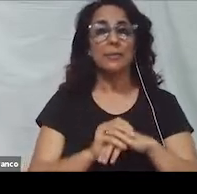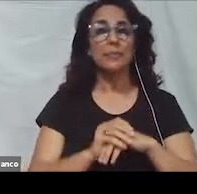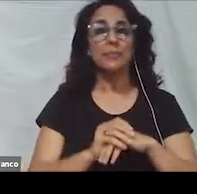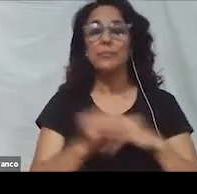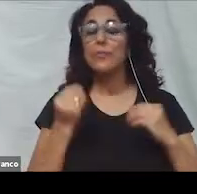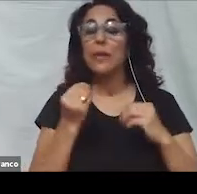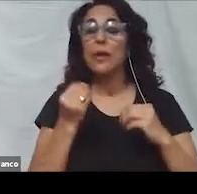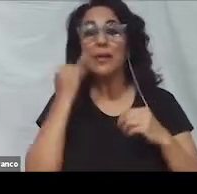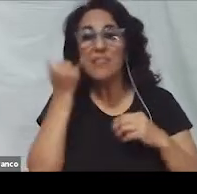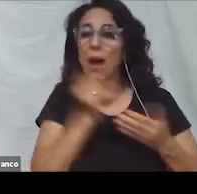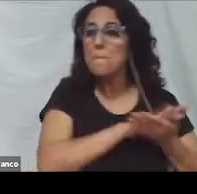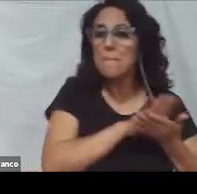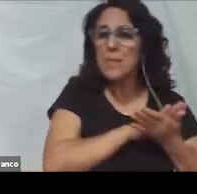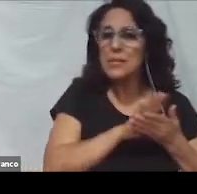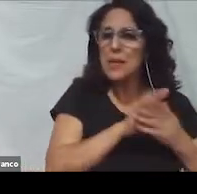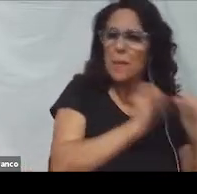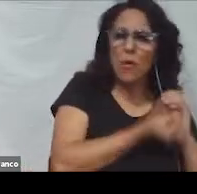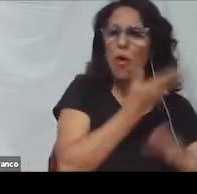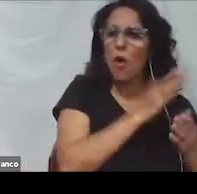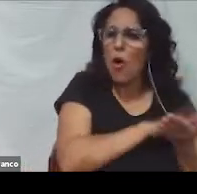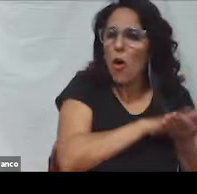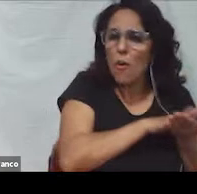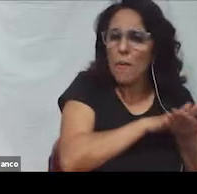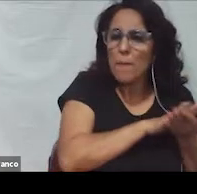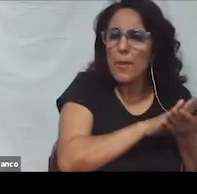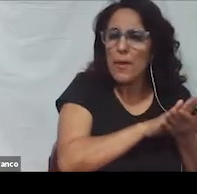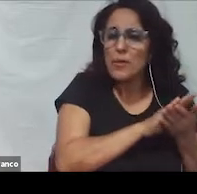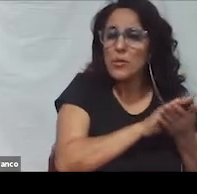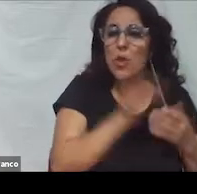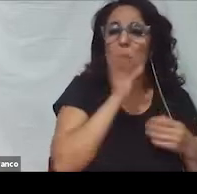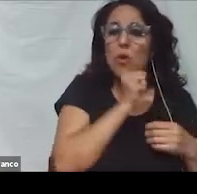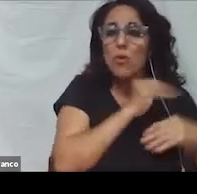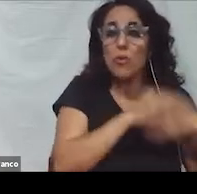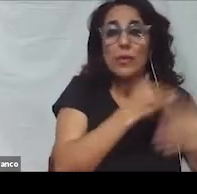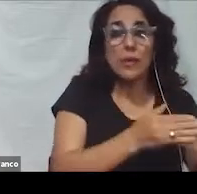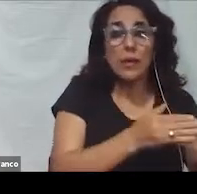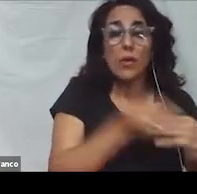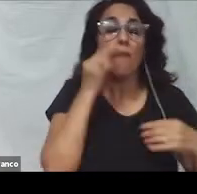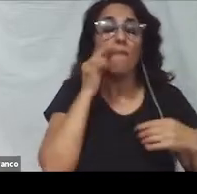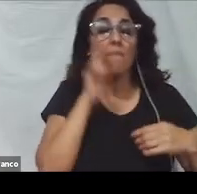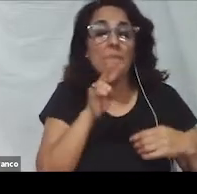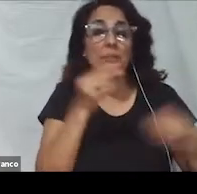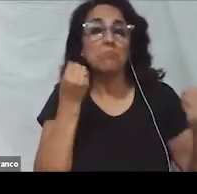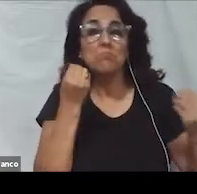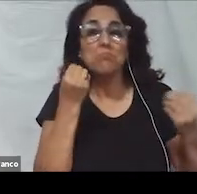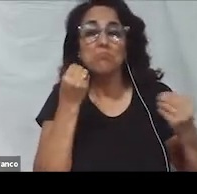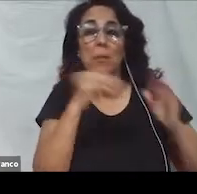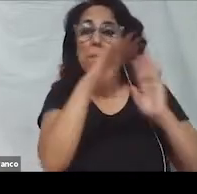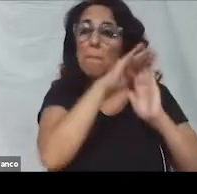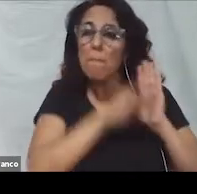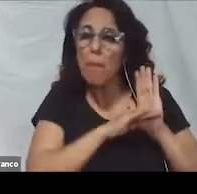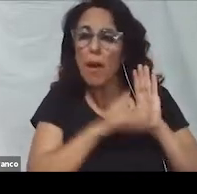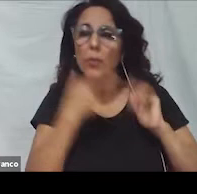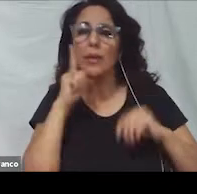que concebimos realizar una aplicación. Bien, o quizás si ya tenemos el código desarrollado, bueno, ver qué pequeñas pautas y qué